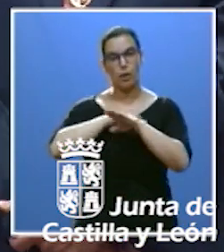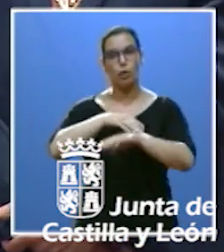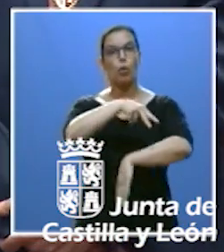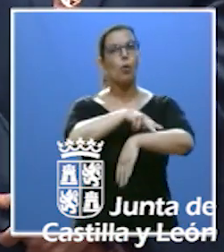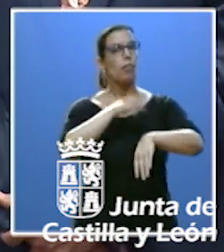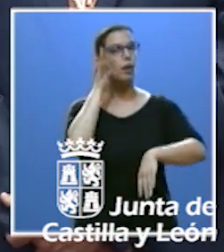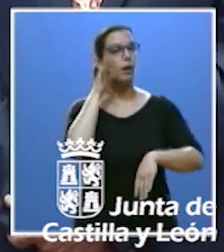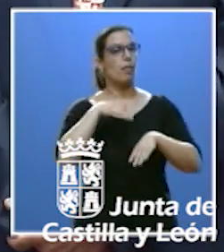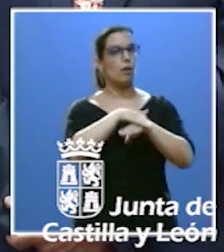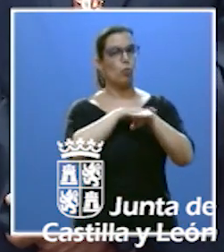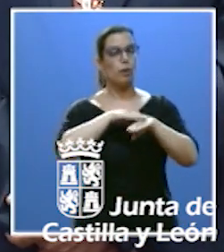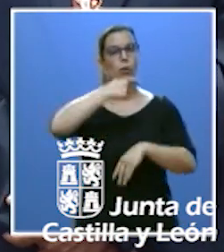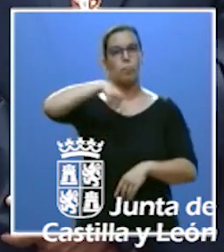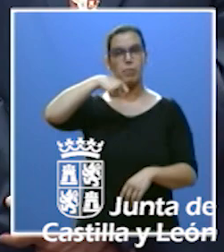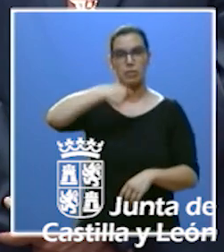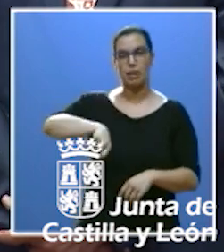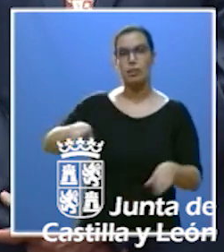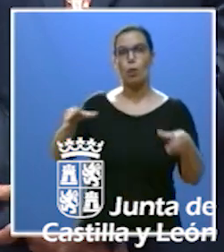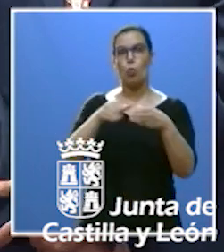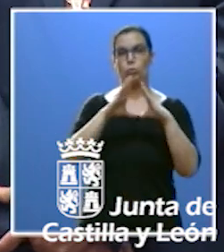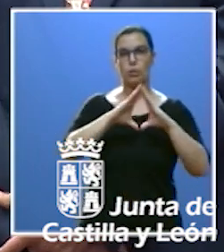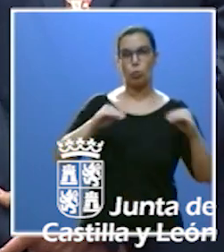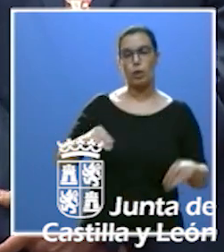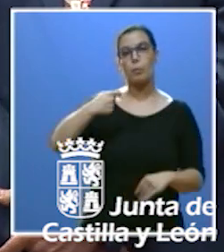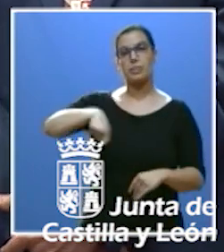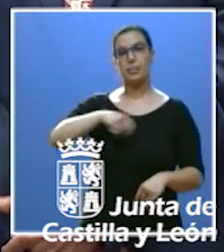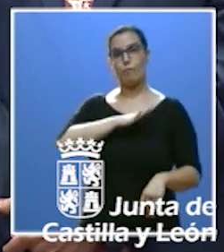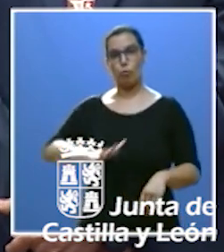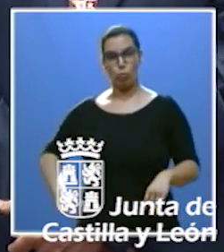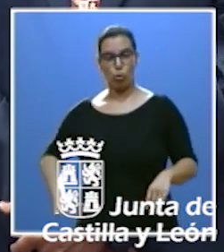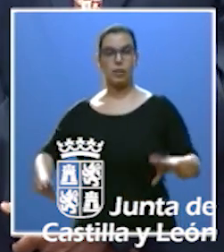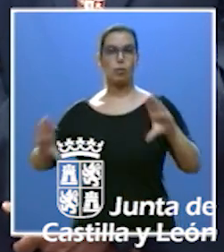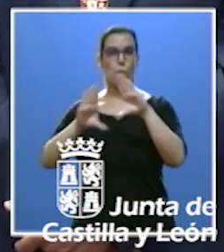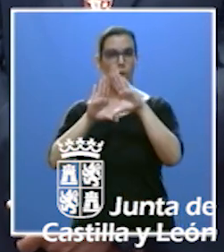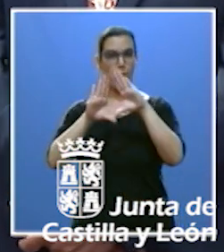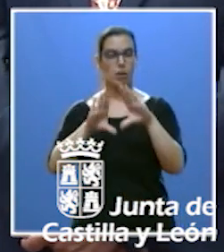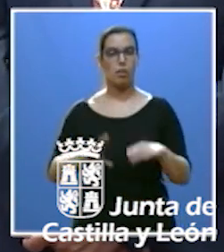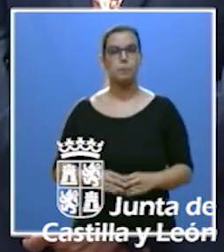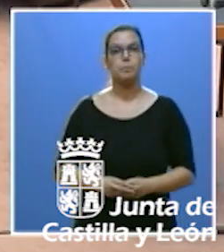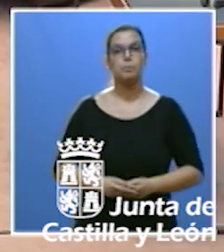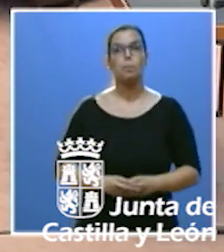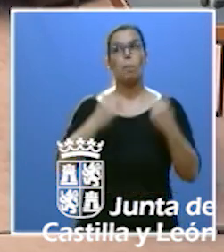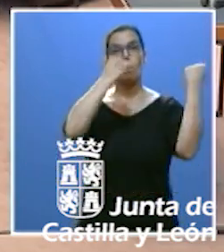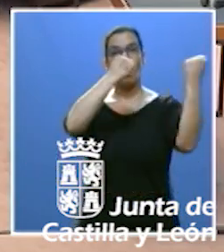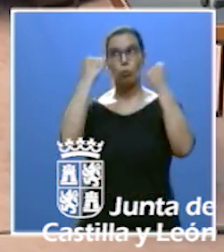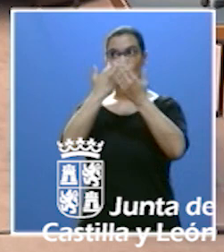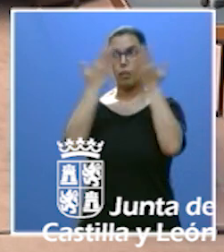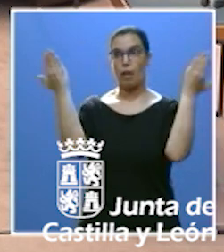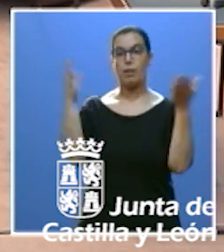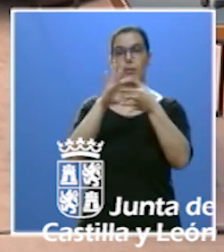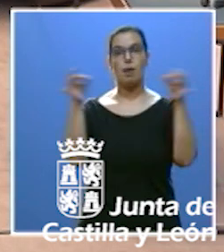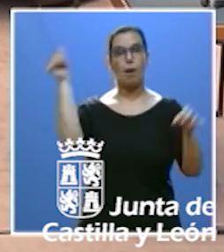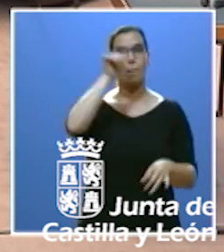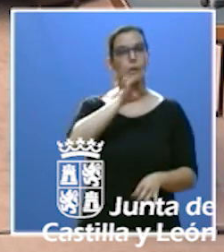del Gobierno, presidente de la Junta de Andalucía y presidente en funciones de la Comunidad de Madrid, autoridades, amigos y